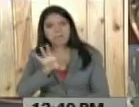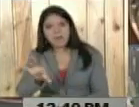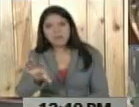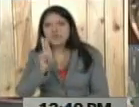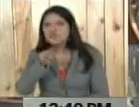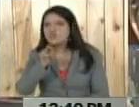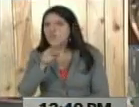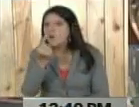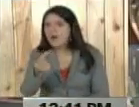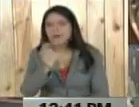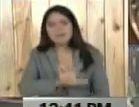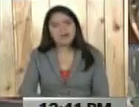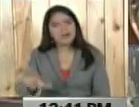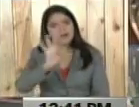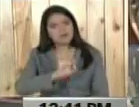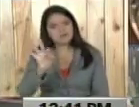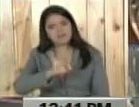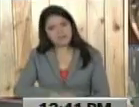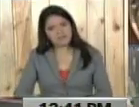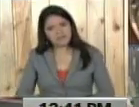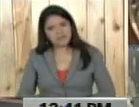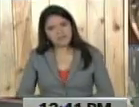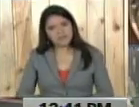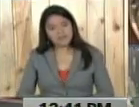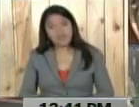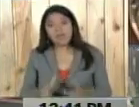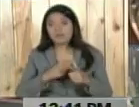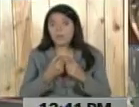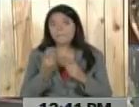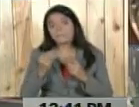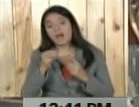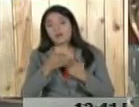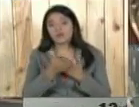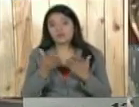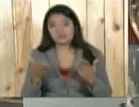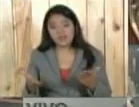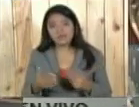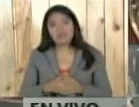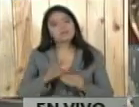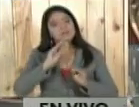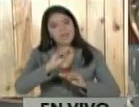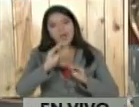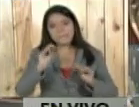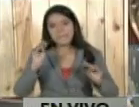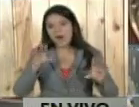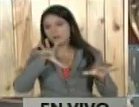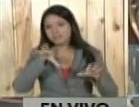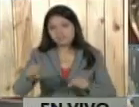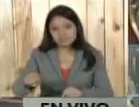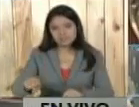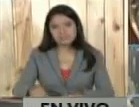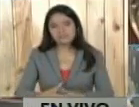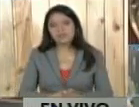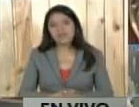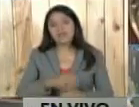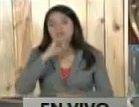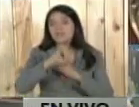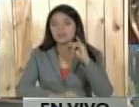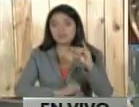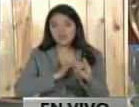lo había hecho nadie. Y a esto súmenle ustedes el llamado a intervención